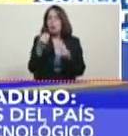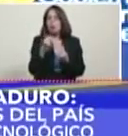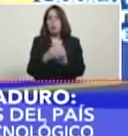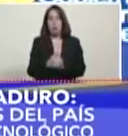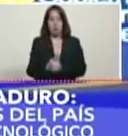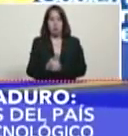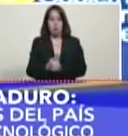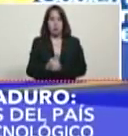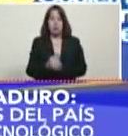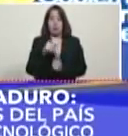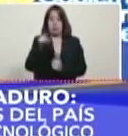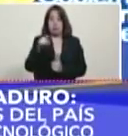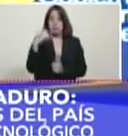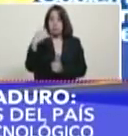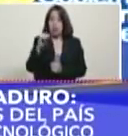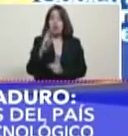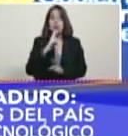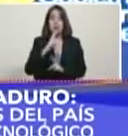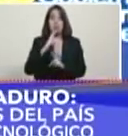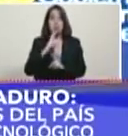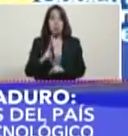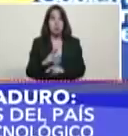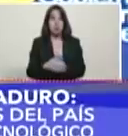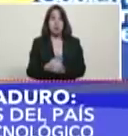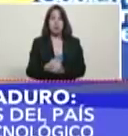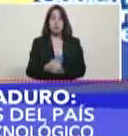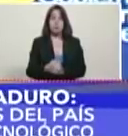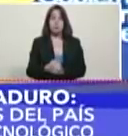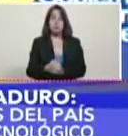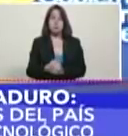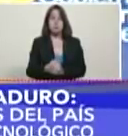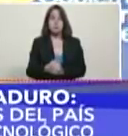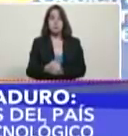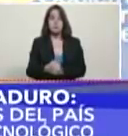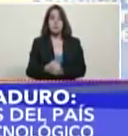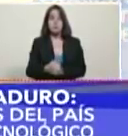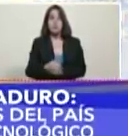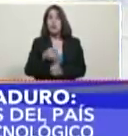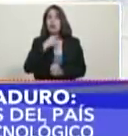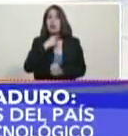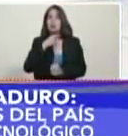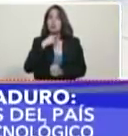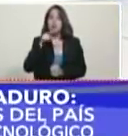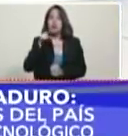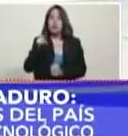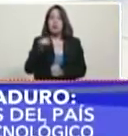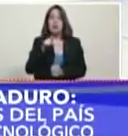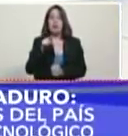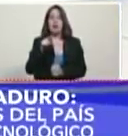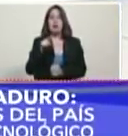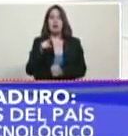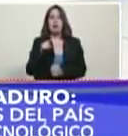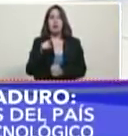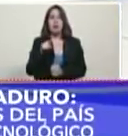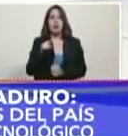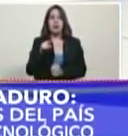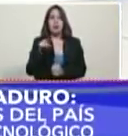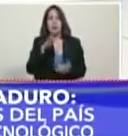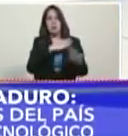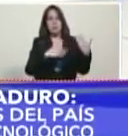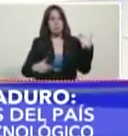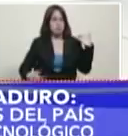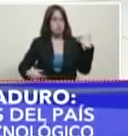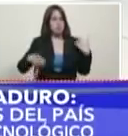ya hay muchas respuestas y me gustaría, señora vicepresidenta, compañera Delcy Rodríguez,